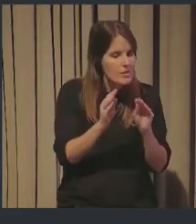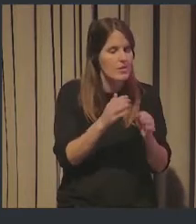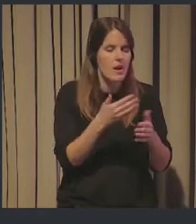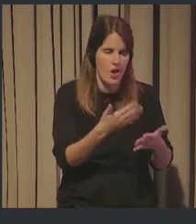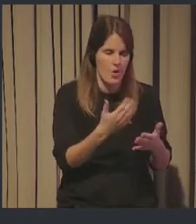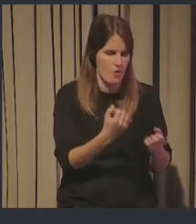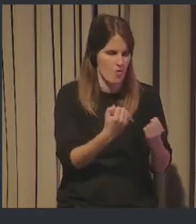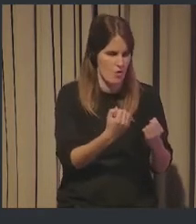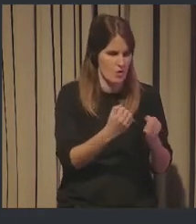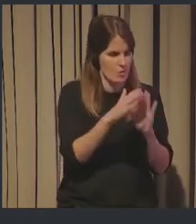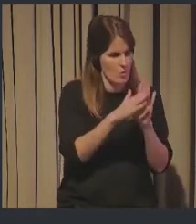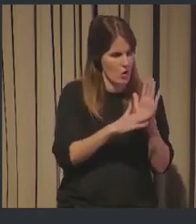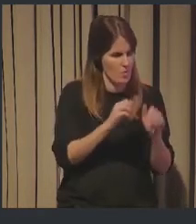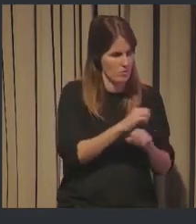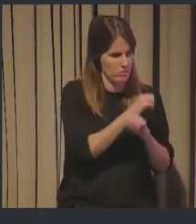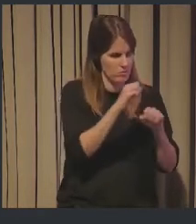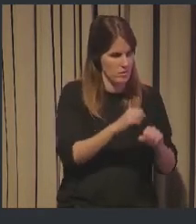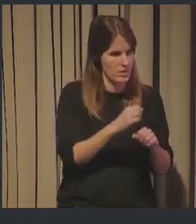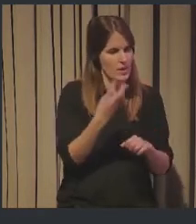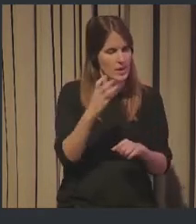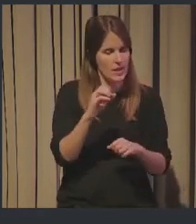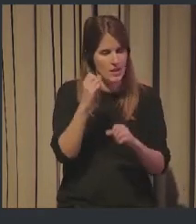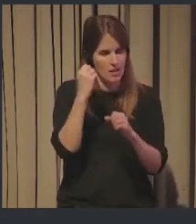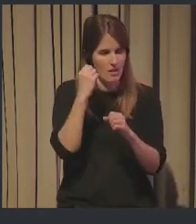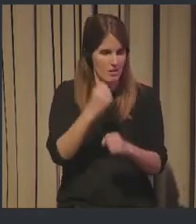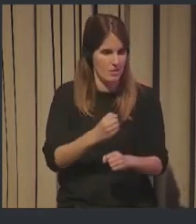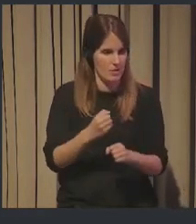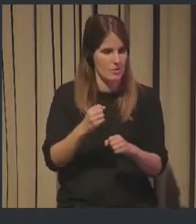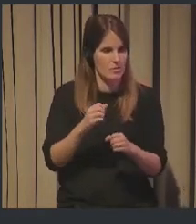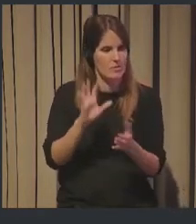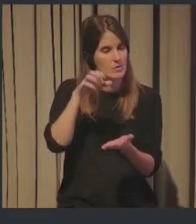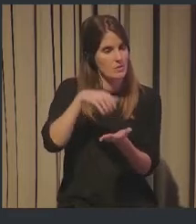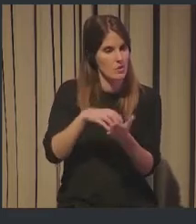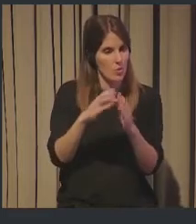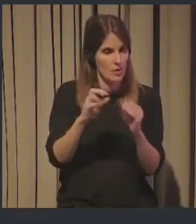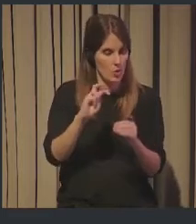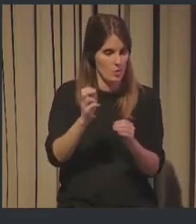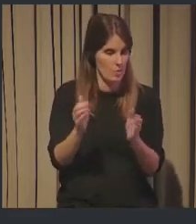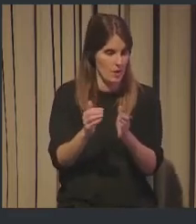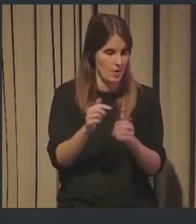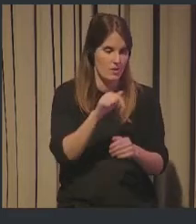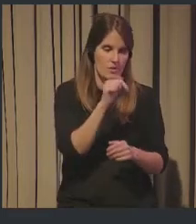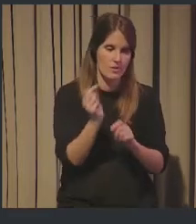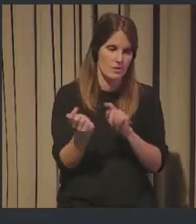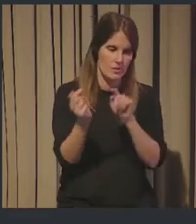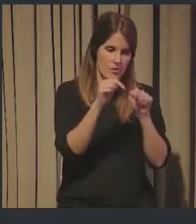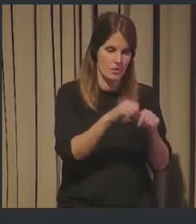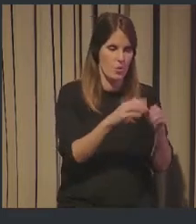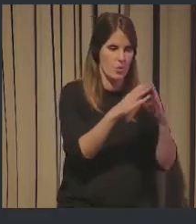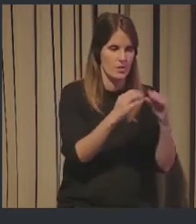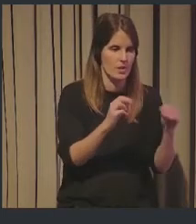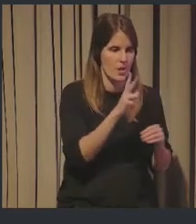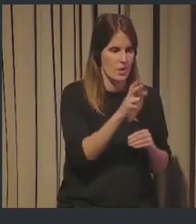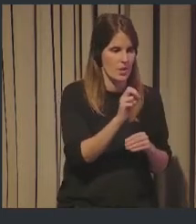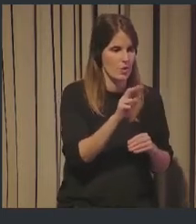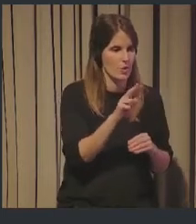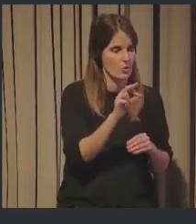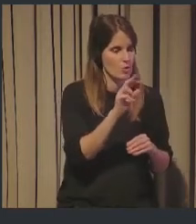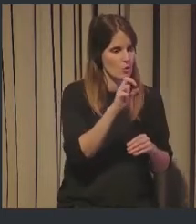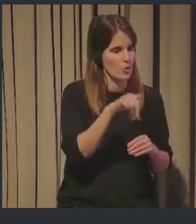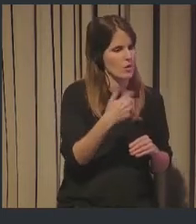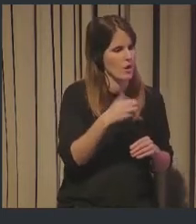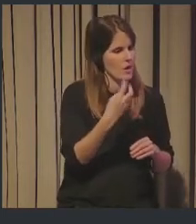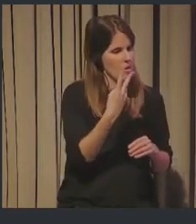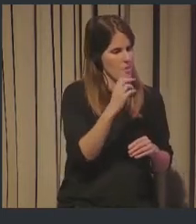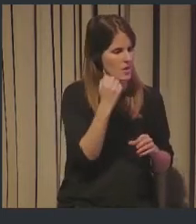fuerza. Por lo tanto, estuvimos 30 años en Clear Lake y ahora este programa lleva casi 20 años en la Universidad de Houston. Me siento